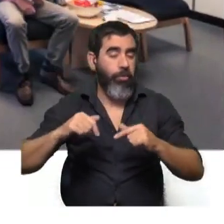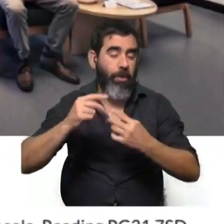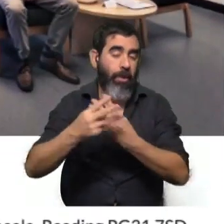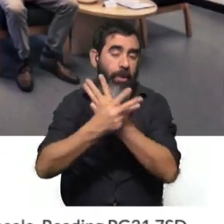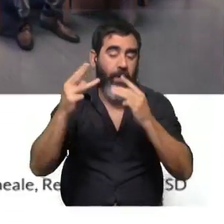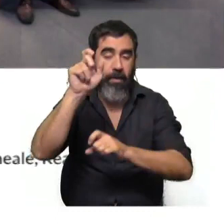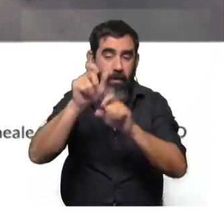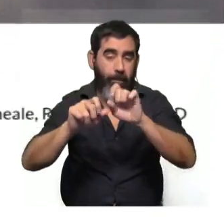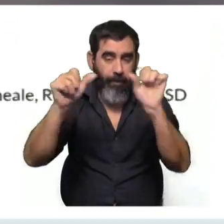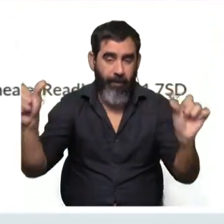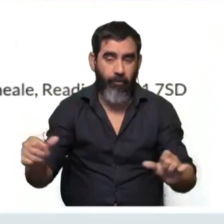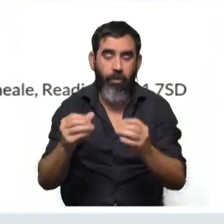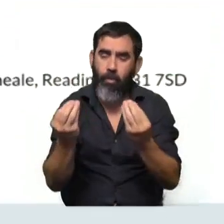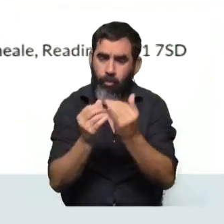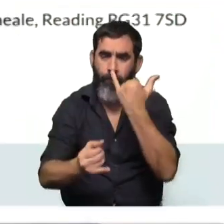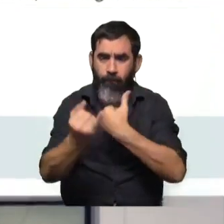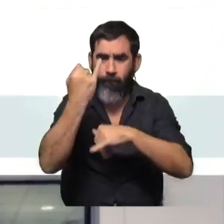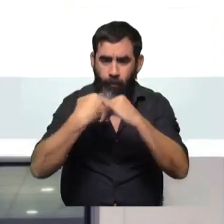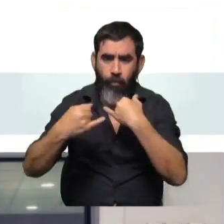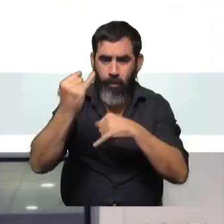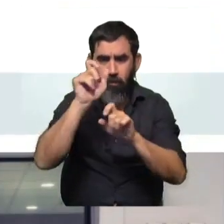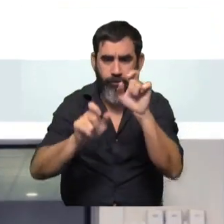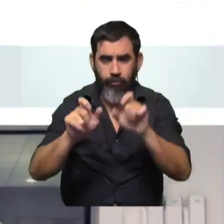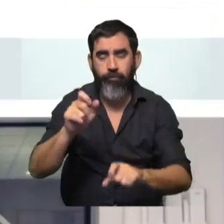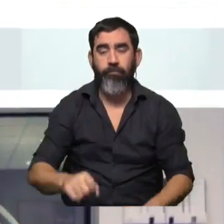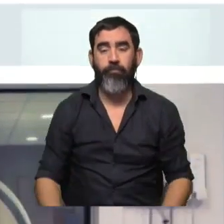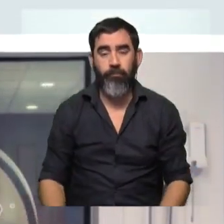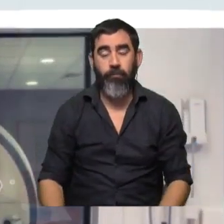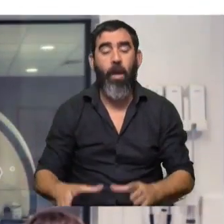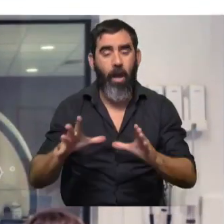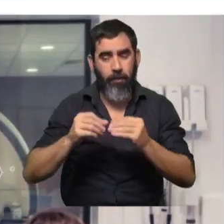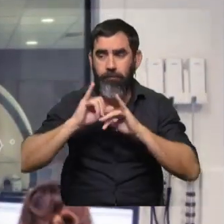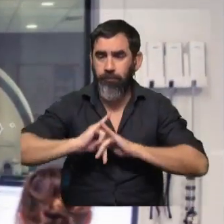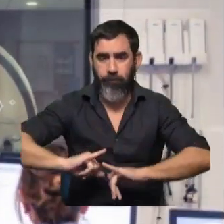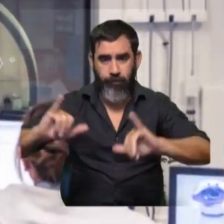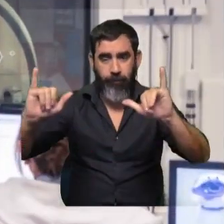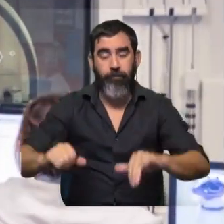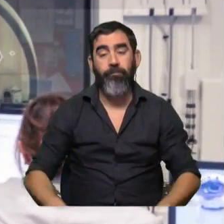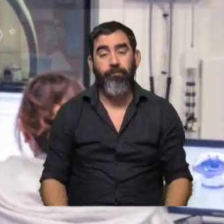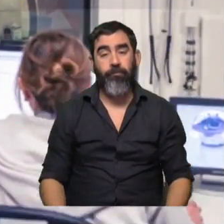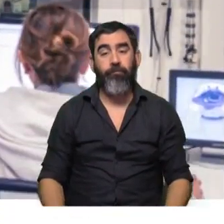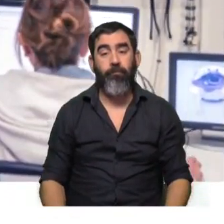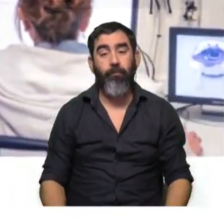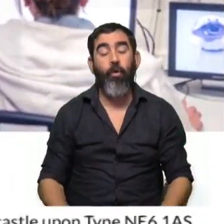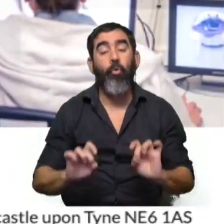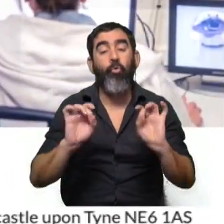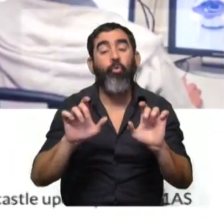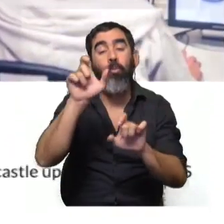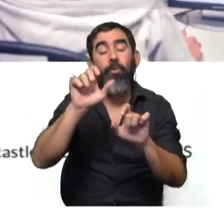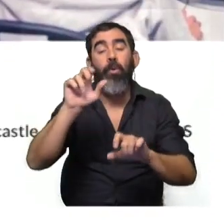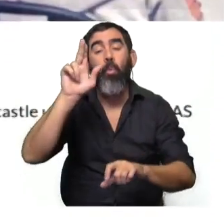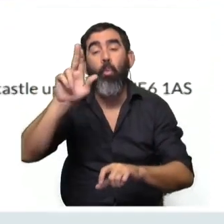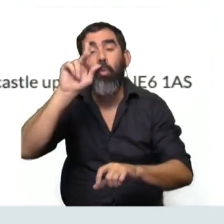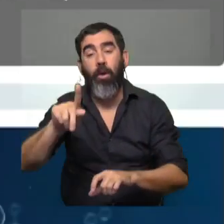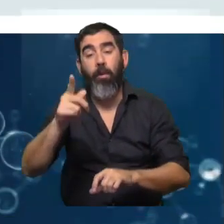de actividad. Hay un montón de información de estas personas que acceden a que sus datos sean usados. Y en realidad es solo población de Reino Unido, pero esta base